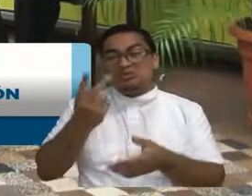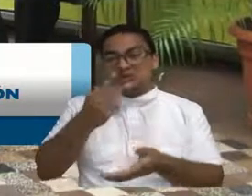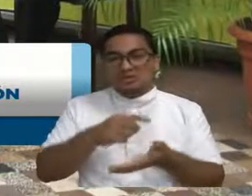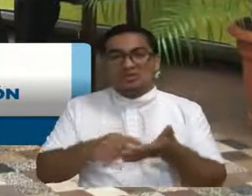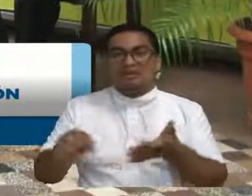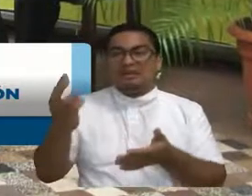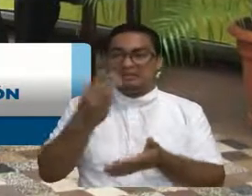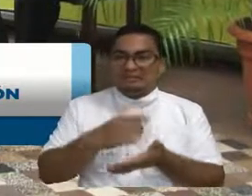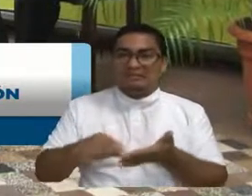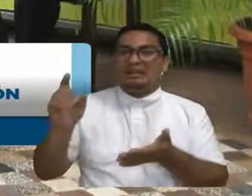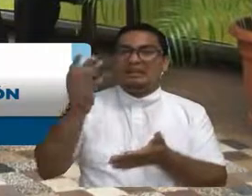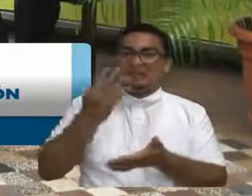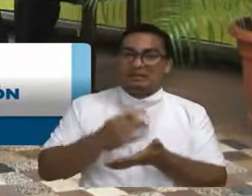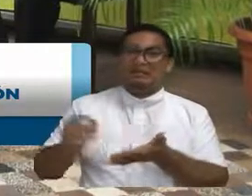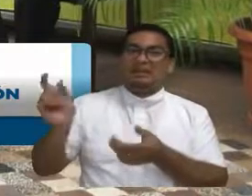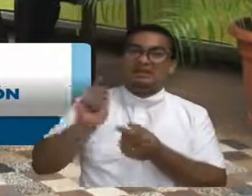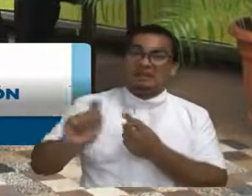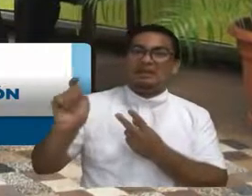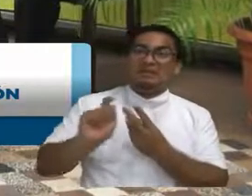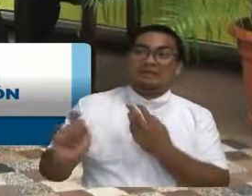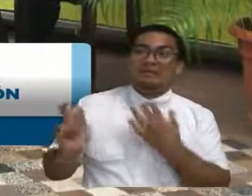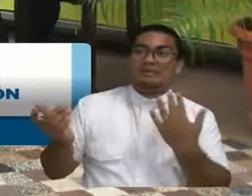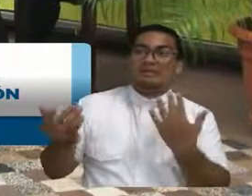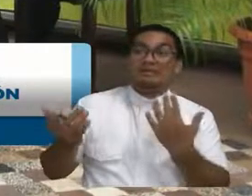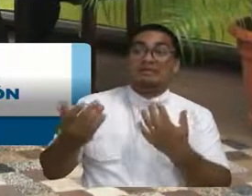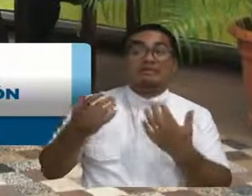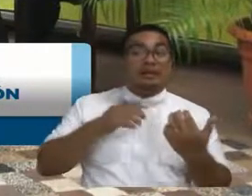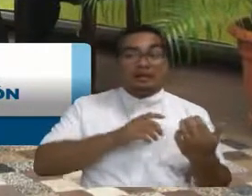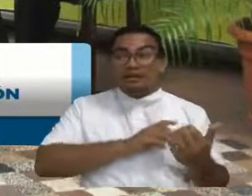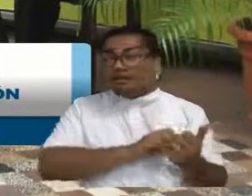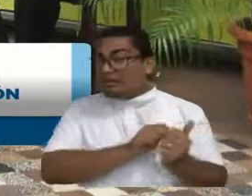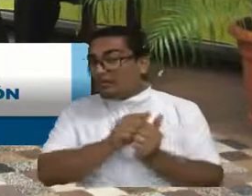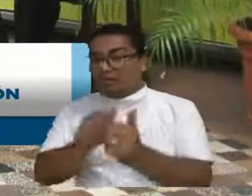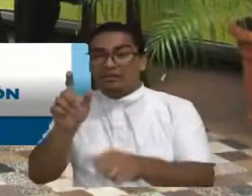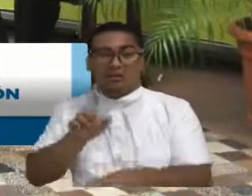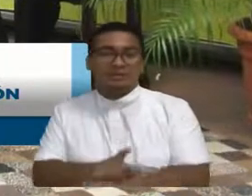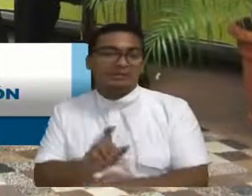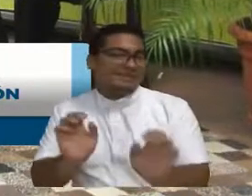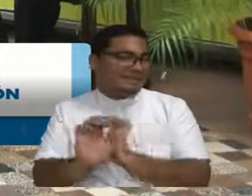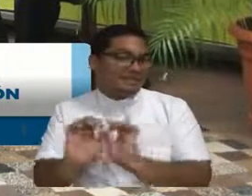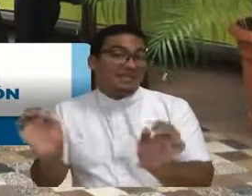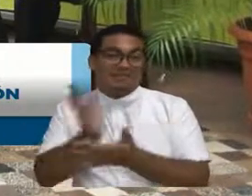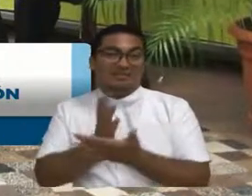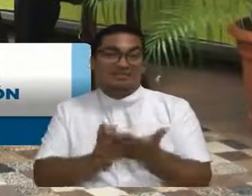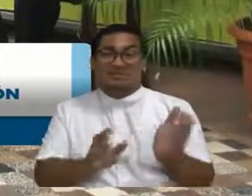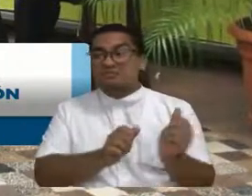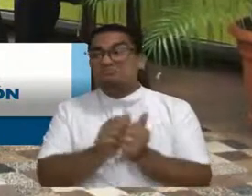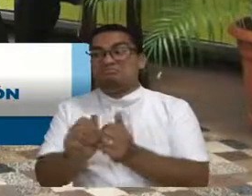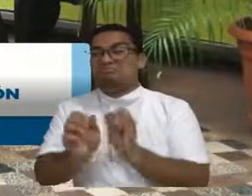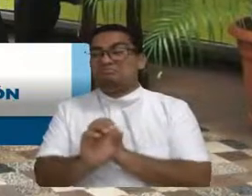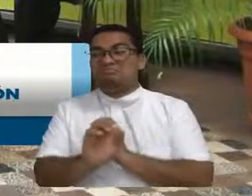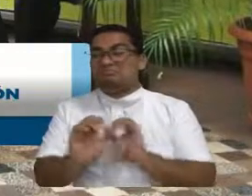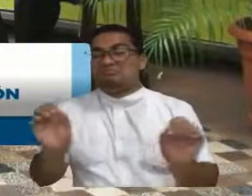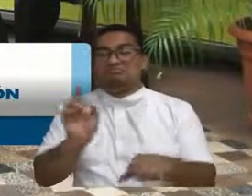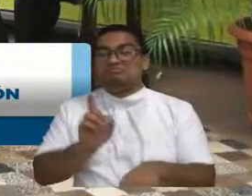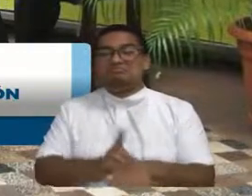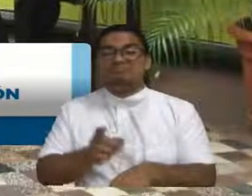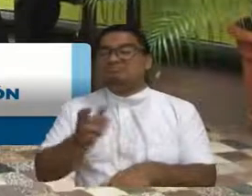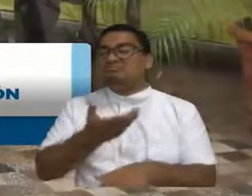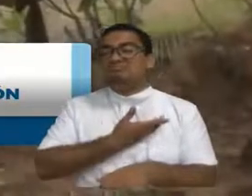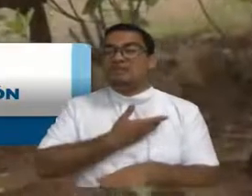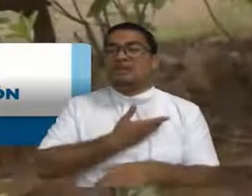entonces muchas veces no acuden a la unidad de salud por ayuda, para ser referida a donde un psicólogo